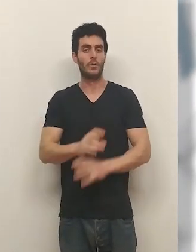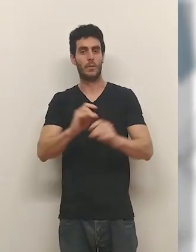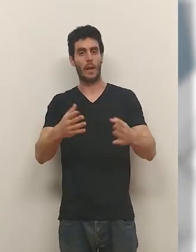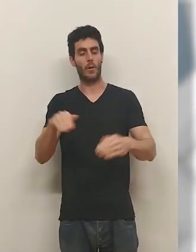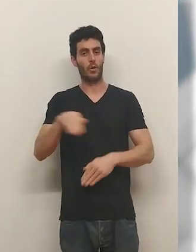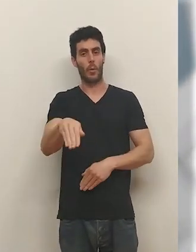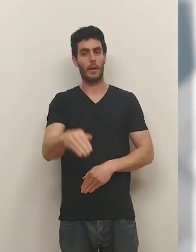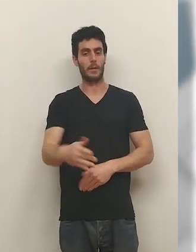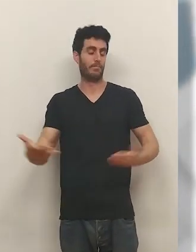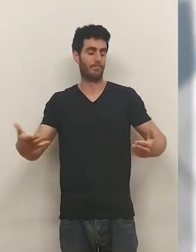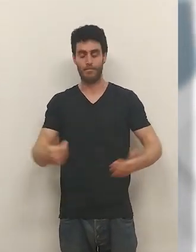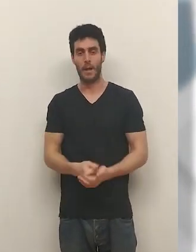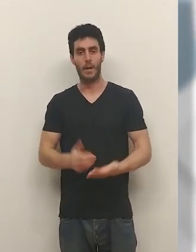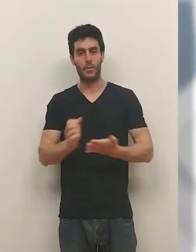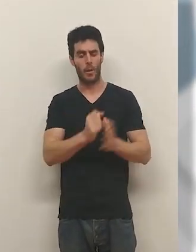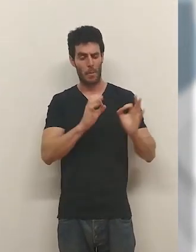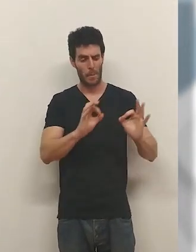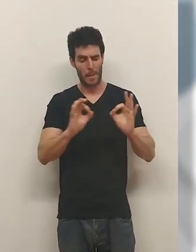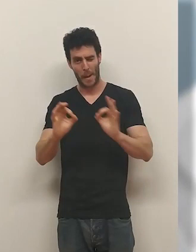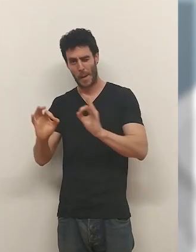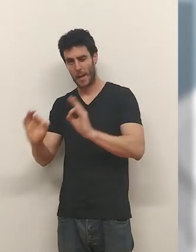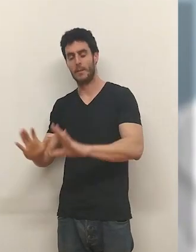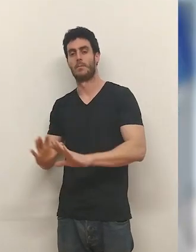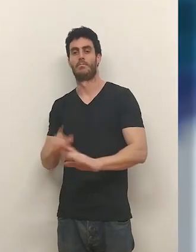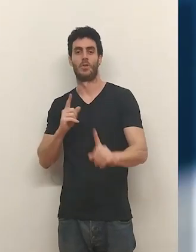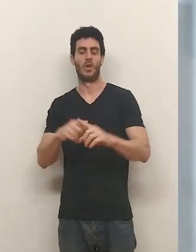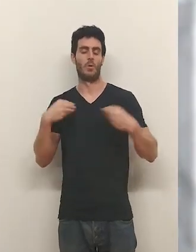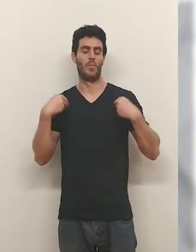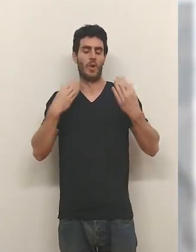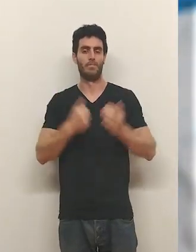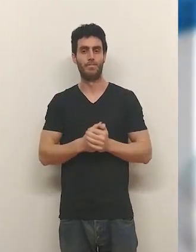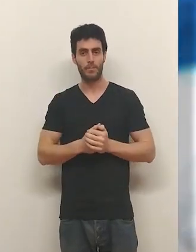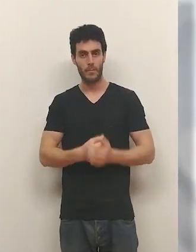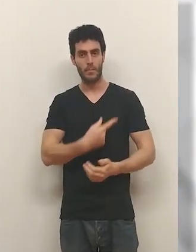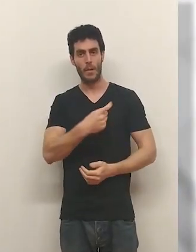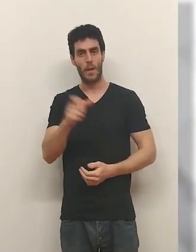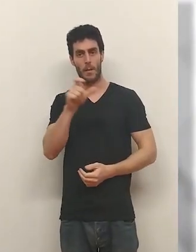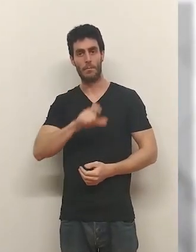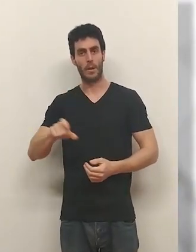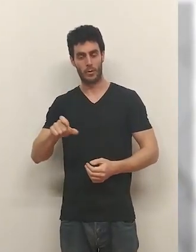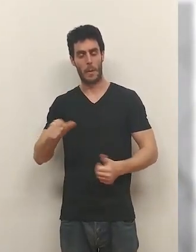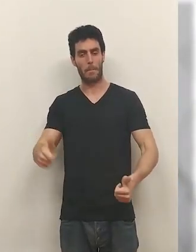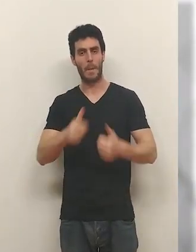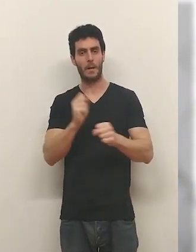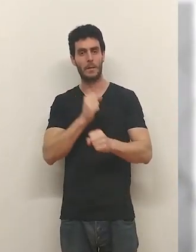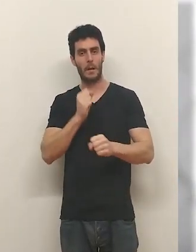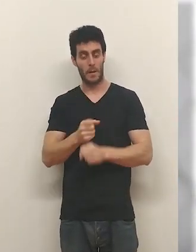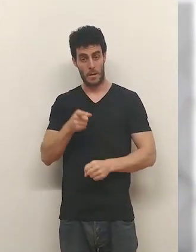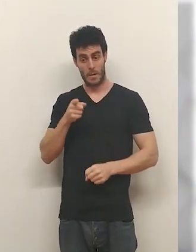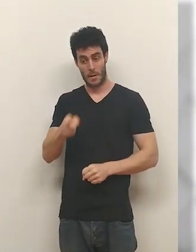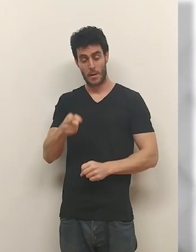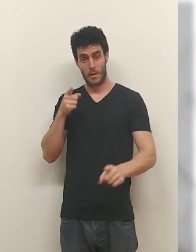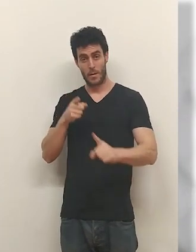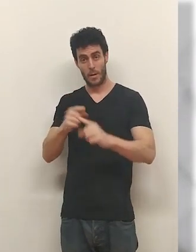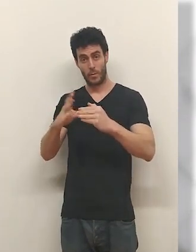por supuesto toboganes, así que está todo preparado para poder disfrutar. Más de 100 personas trabajarán en estas instalaciones para que